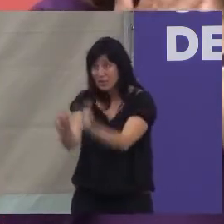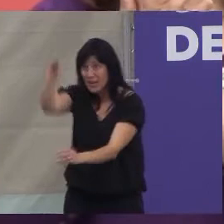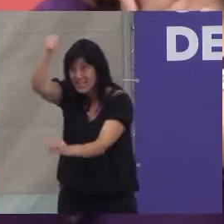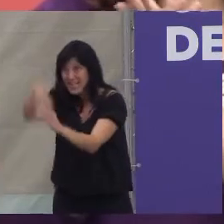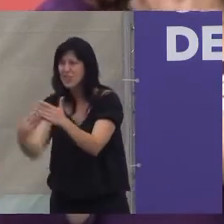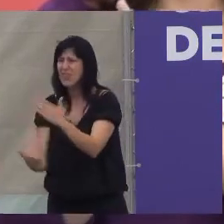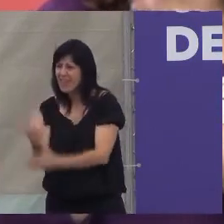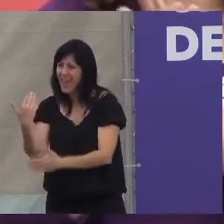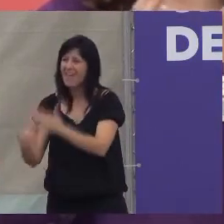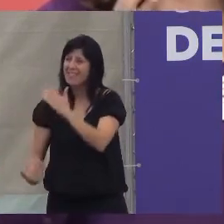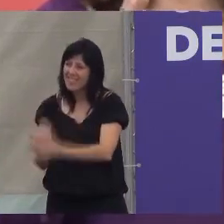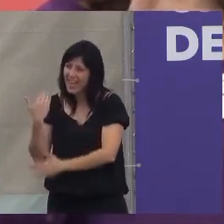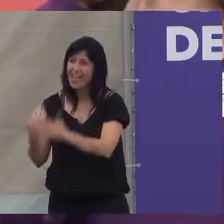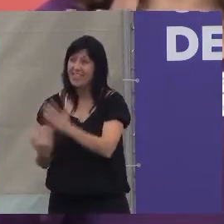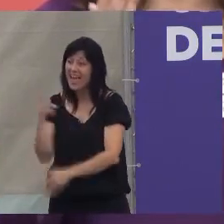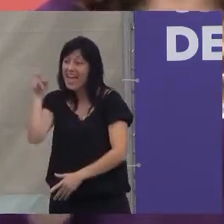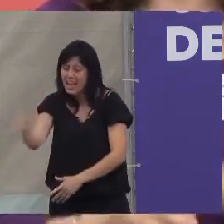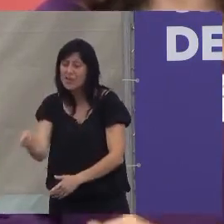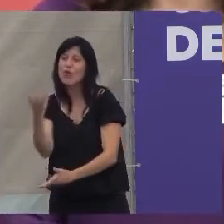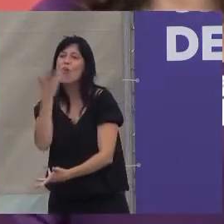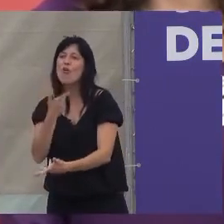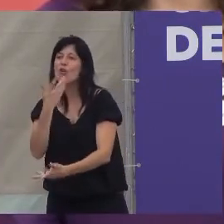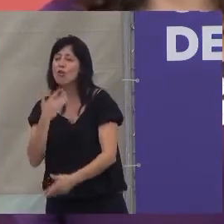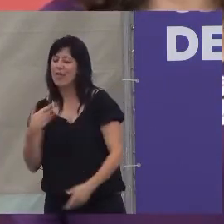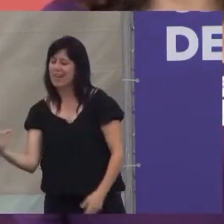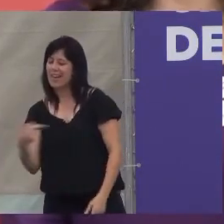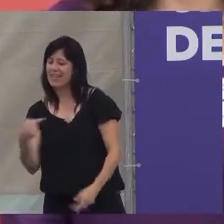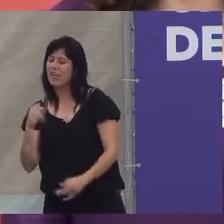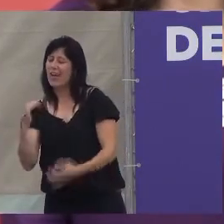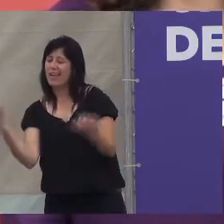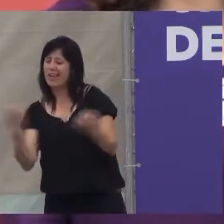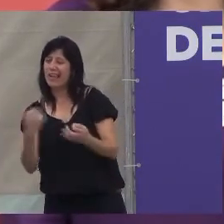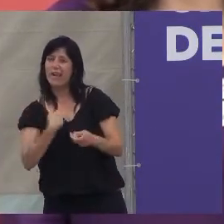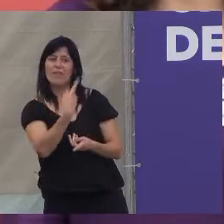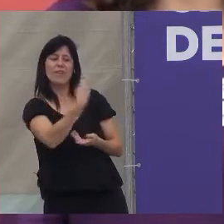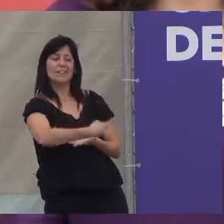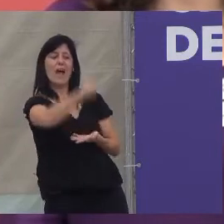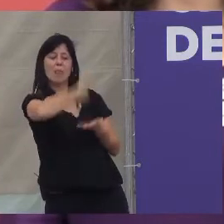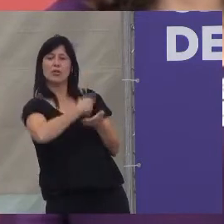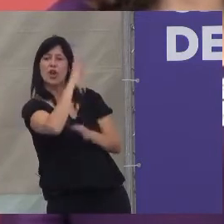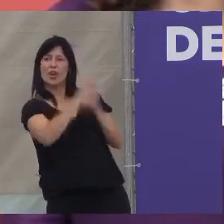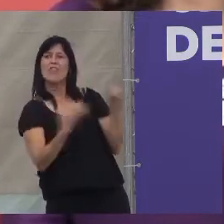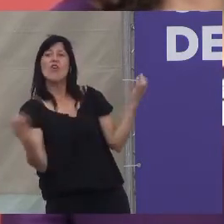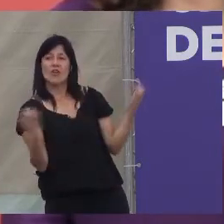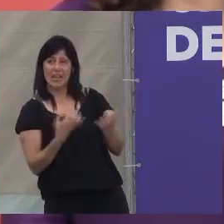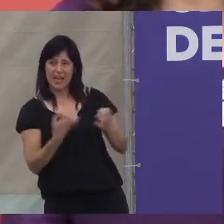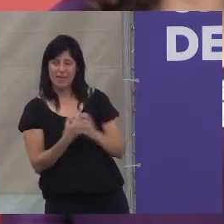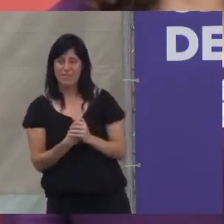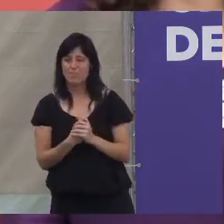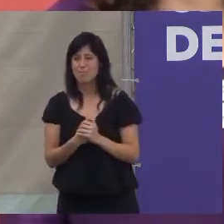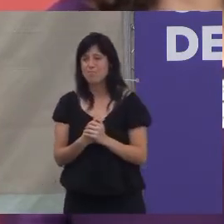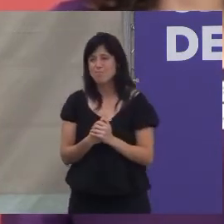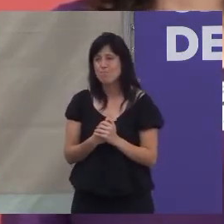militando día a día son las que conocen qué deficiencias tienen y qué es lo que no les aporta esta organización.